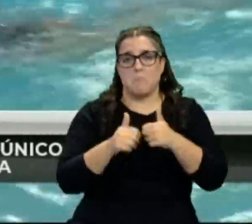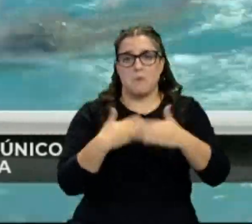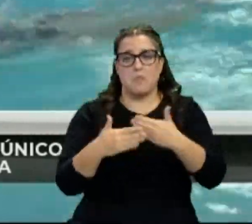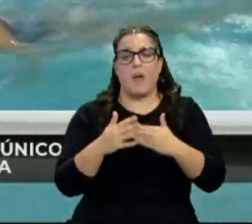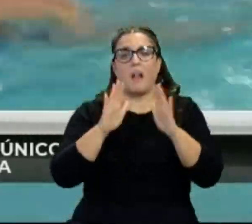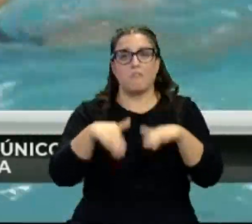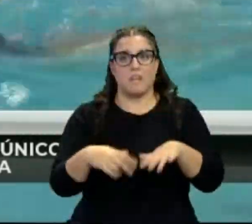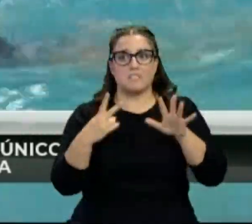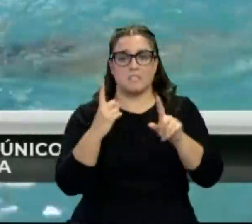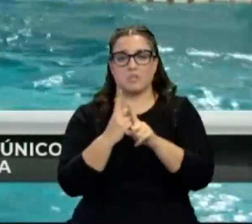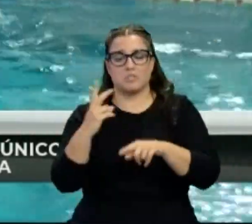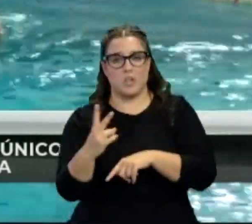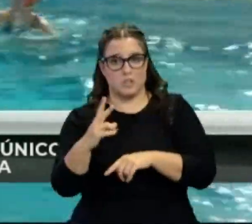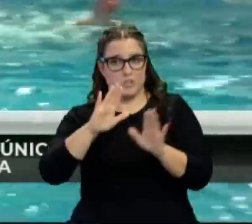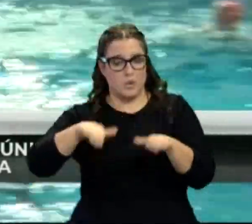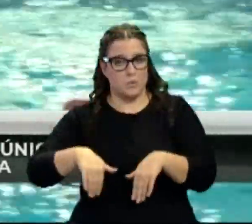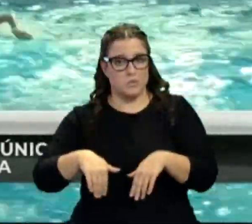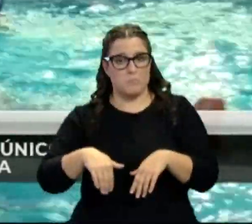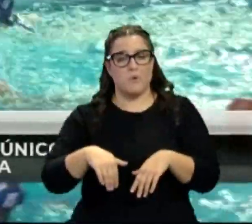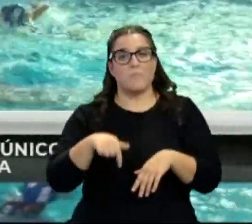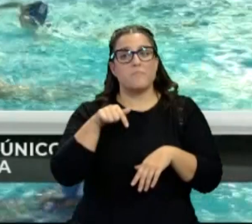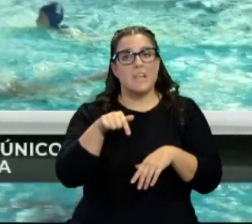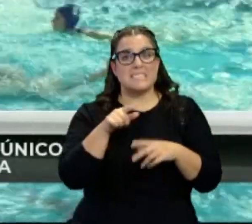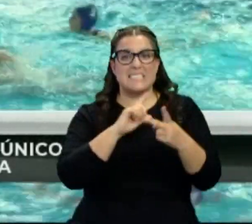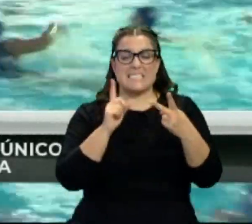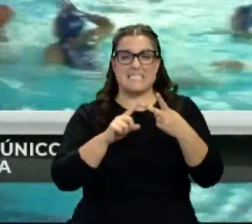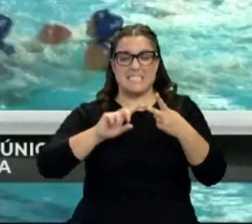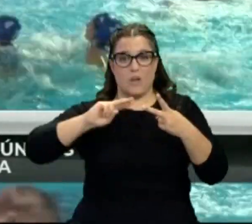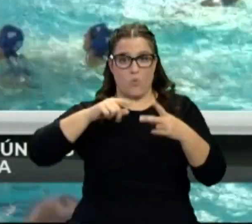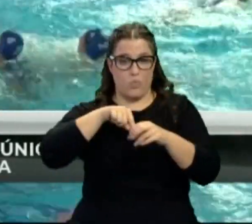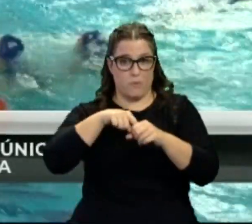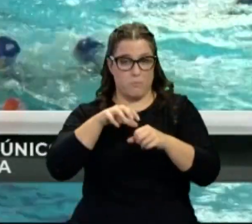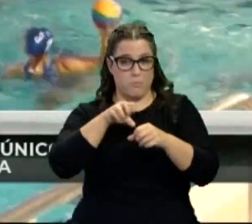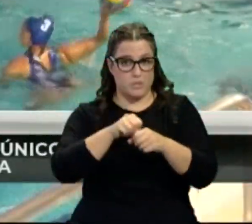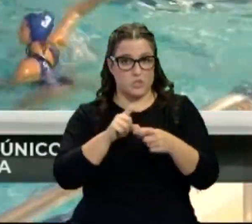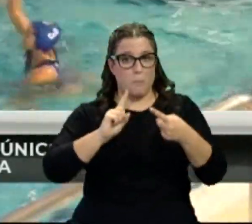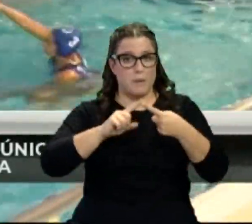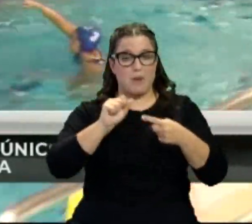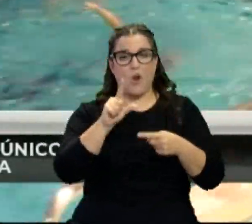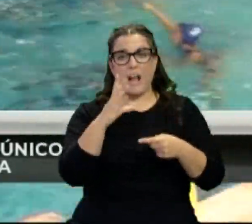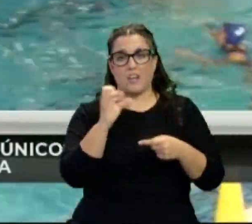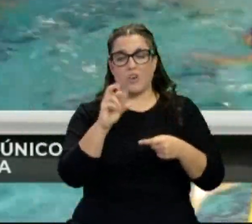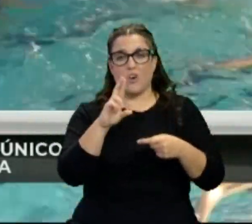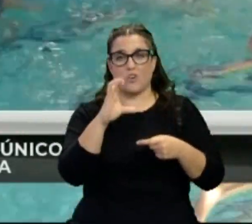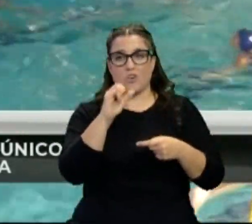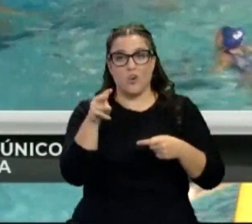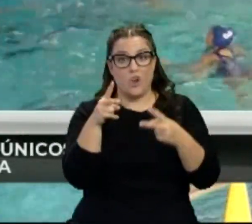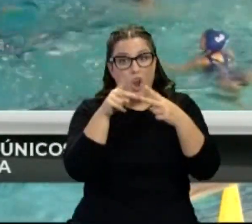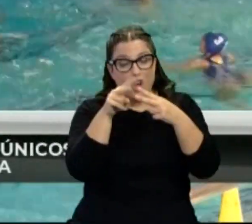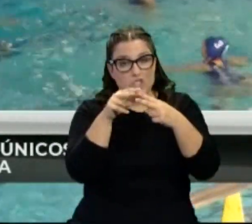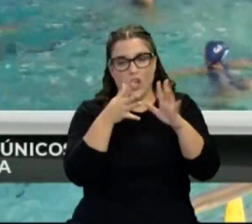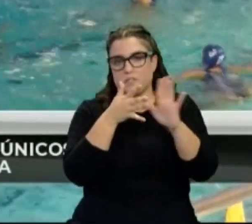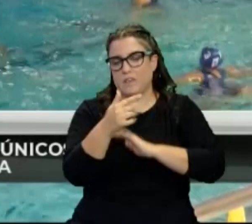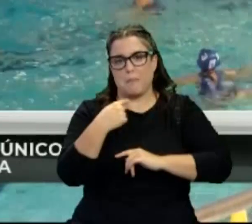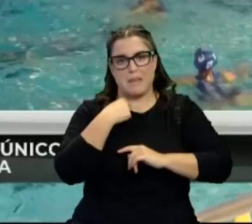en el último. El Waterpolo 98-02 se segunda a 2 puntos de la líder Alcorcón. Ambos son los dos únicos equipos que no conocen la derrota en las 3